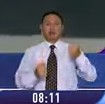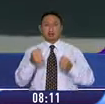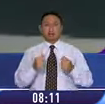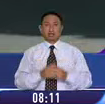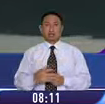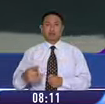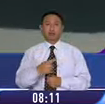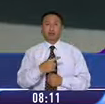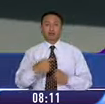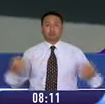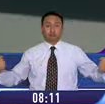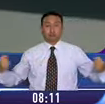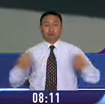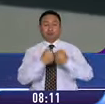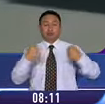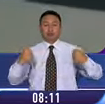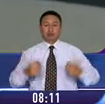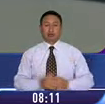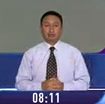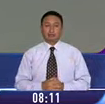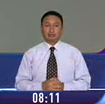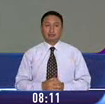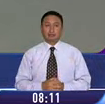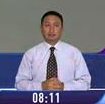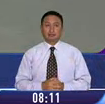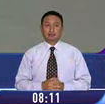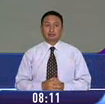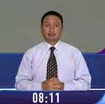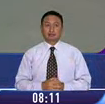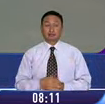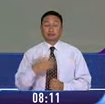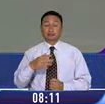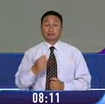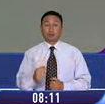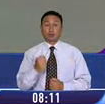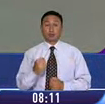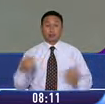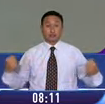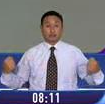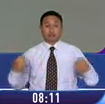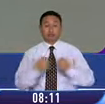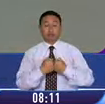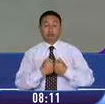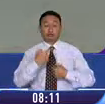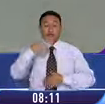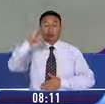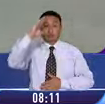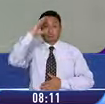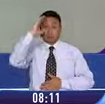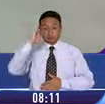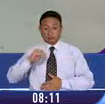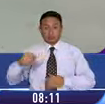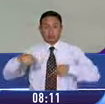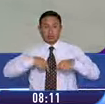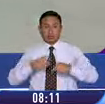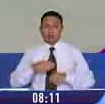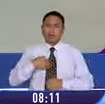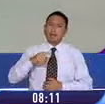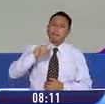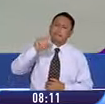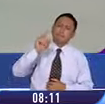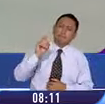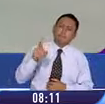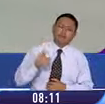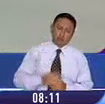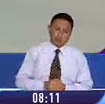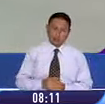de los piratitas de acá arriba, hubo un choque frontal a sí mismo. Vino el agente de tránsito, yo le pregunté, le digo, ¿y aquí,